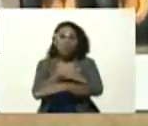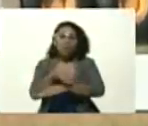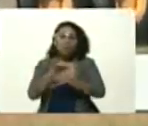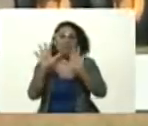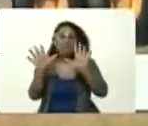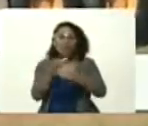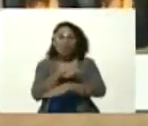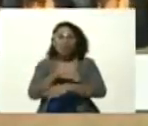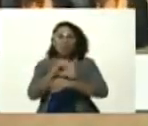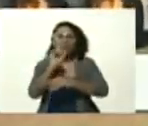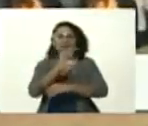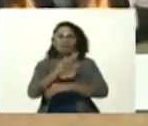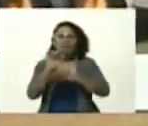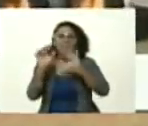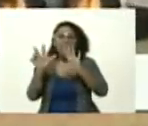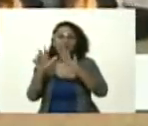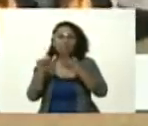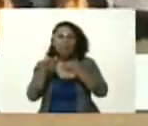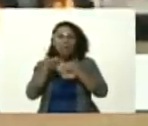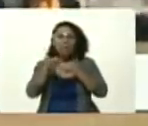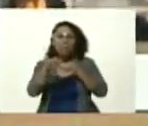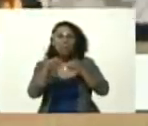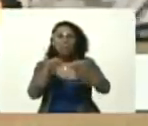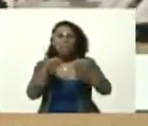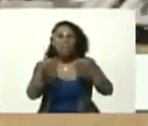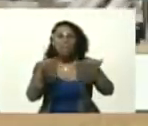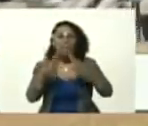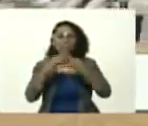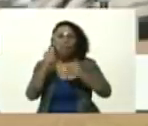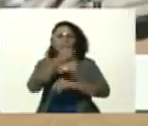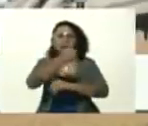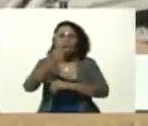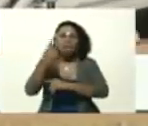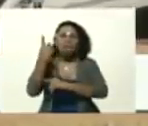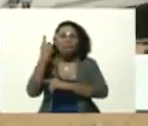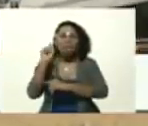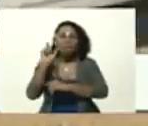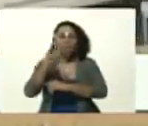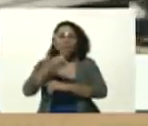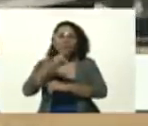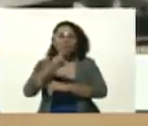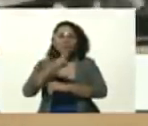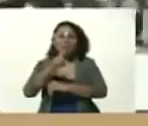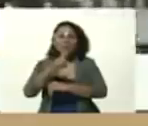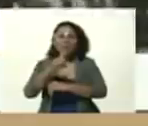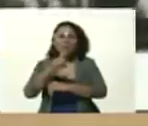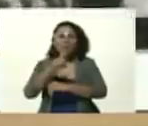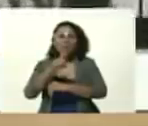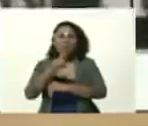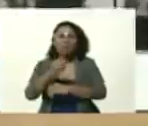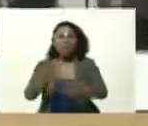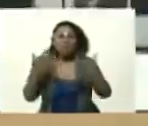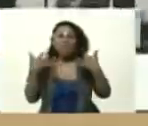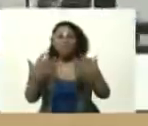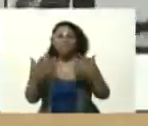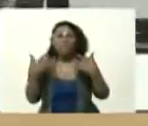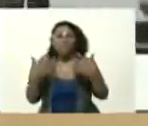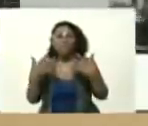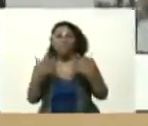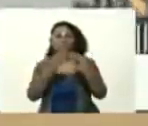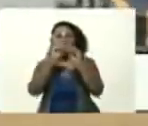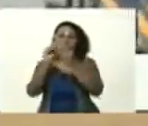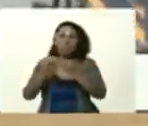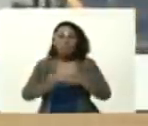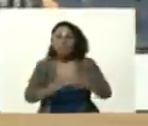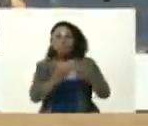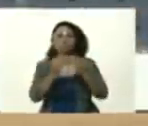y 38 estacionamientos. Todos y cada uno necesitan urgentemente